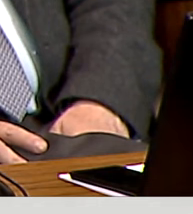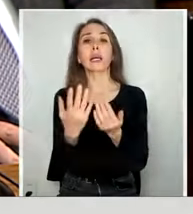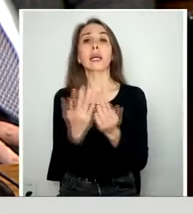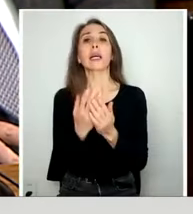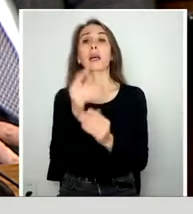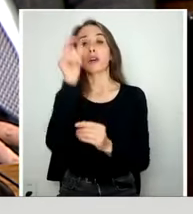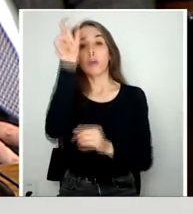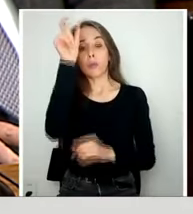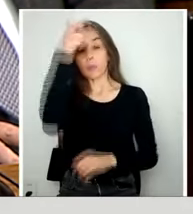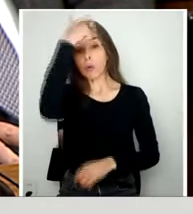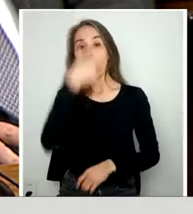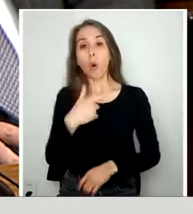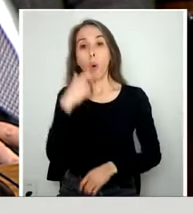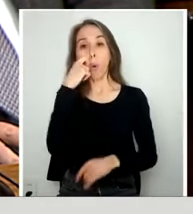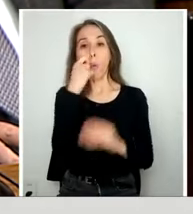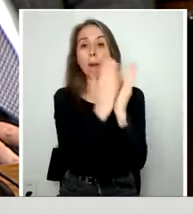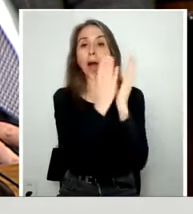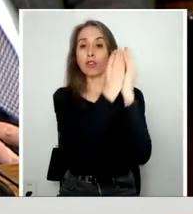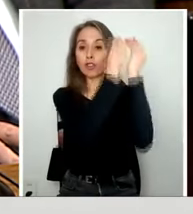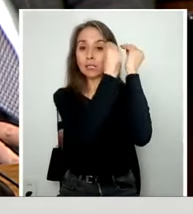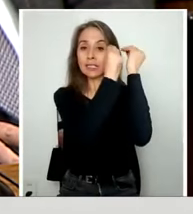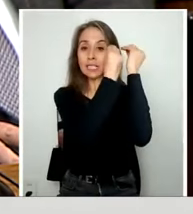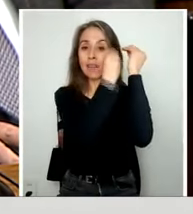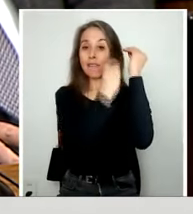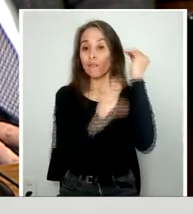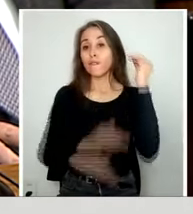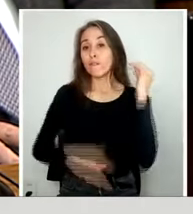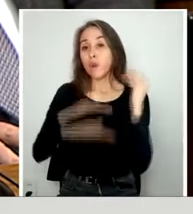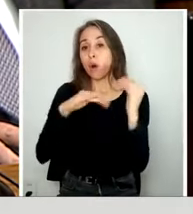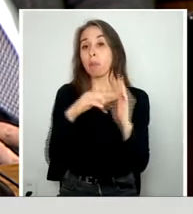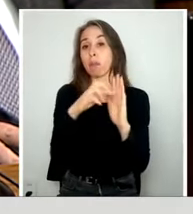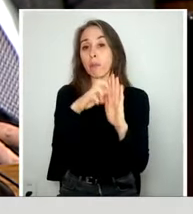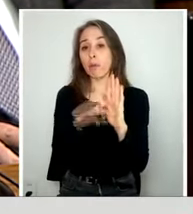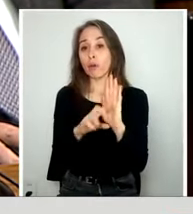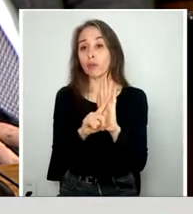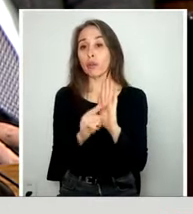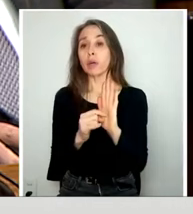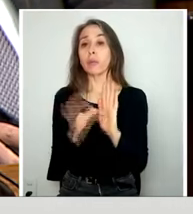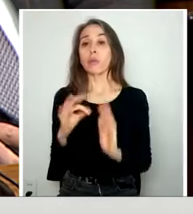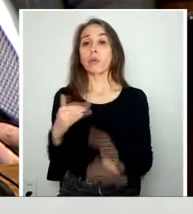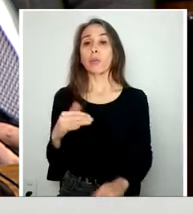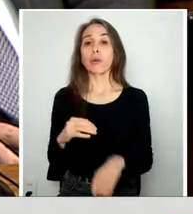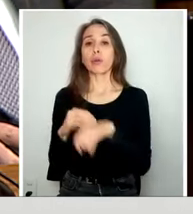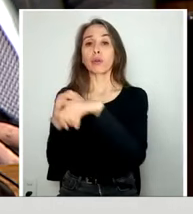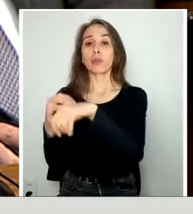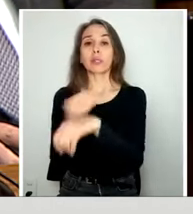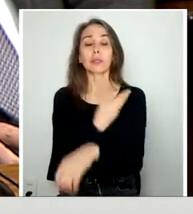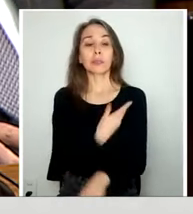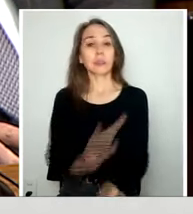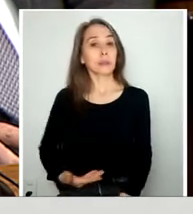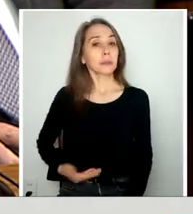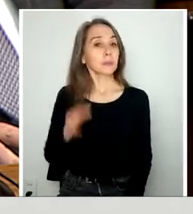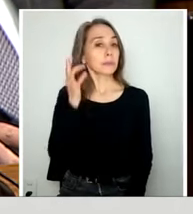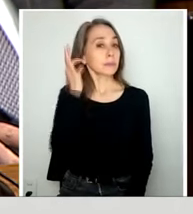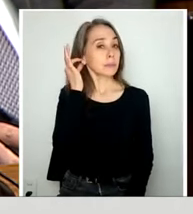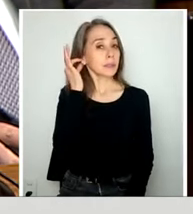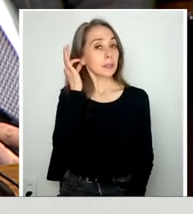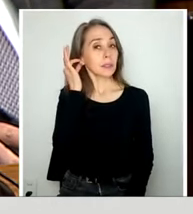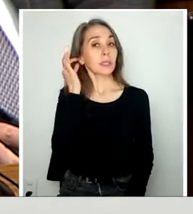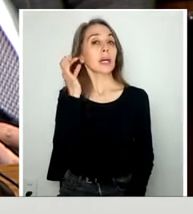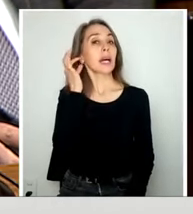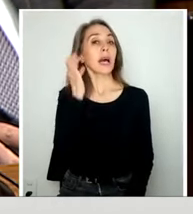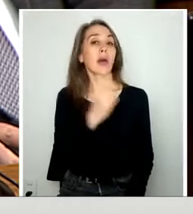por eso que este proyecto es tan importante presidenta quiero destacar la iniciativa que ha tenido la diputada Erika